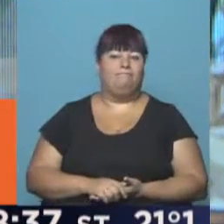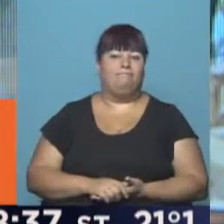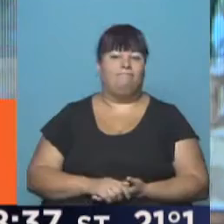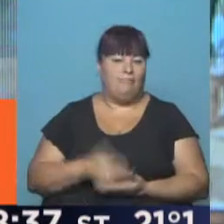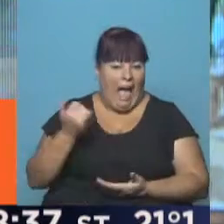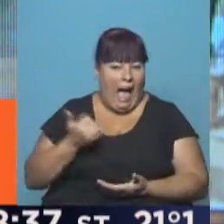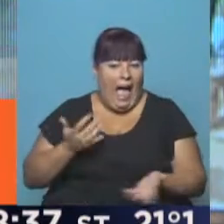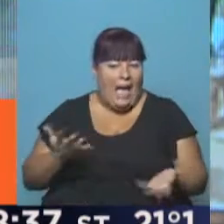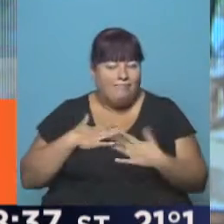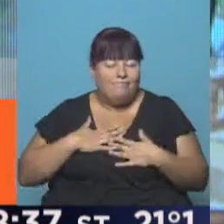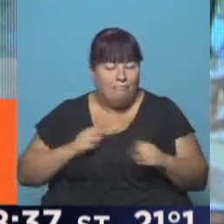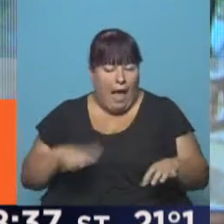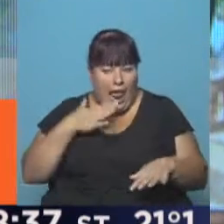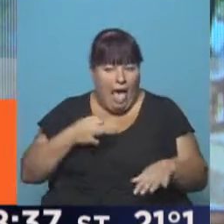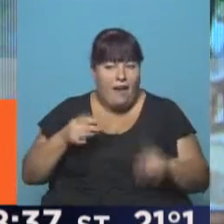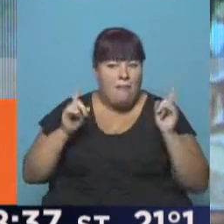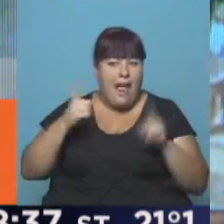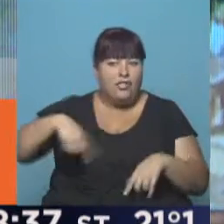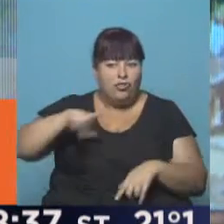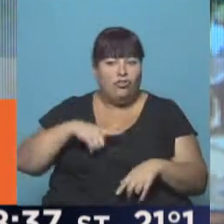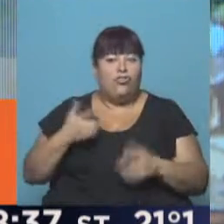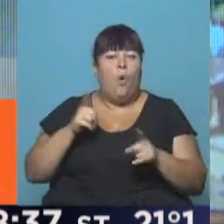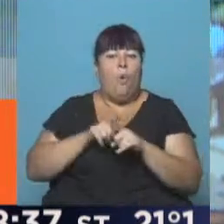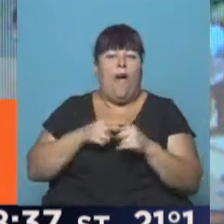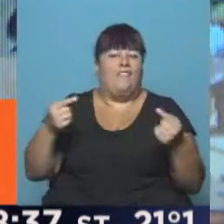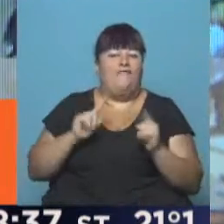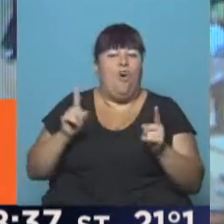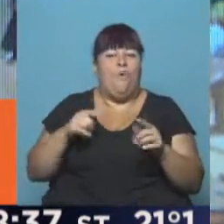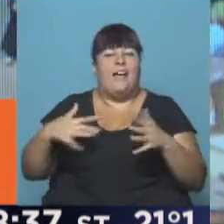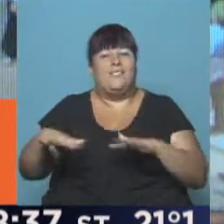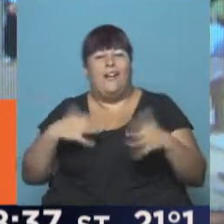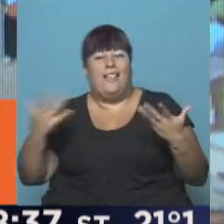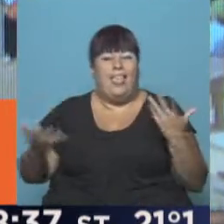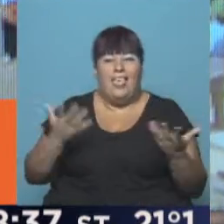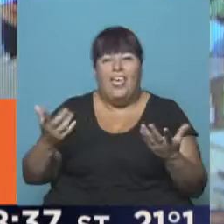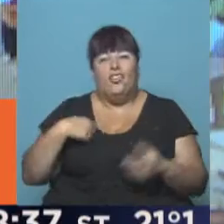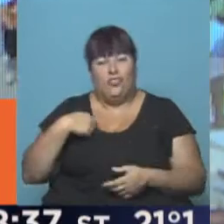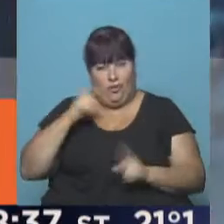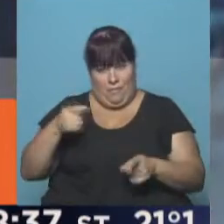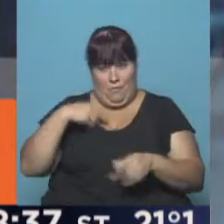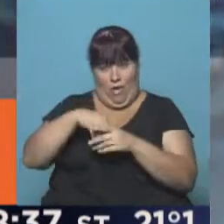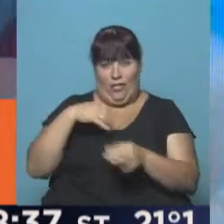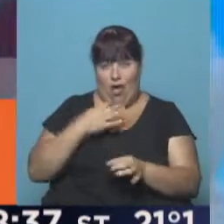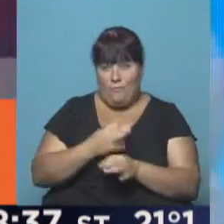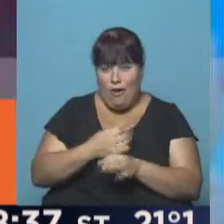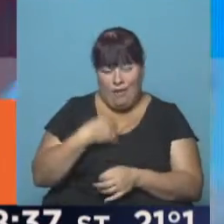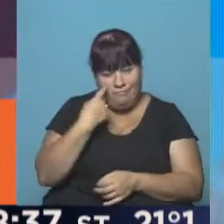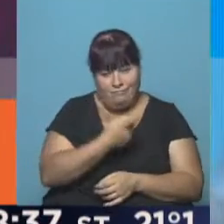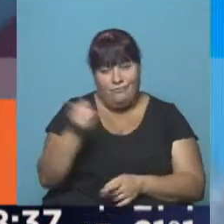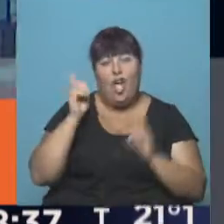esta la verdad para los dos para muchos docentes es contradictoria la situación yo lo vivo en mi colegio